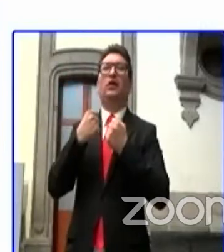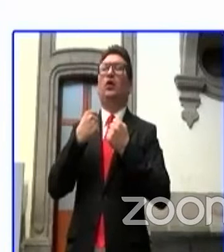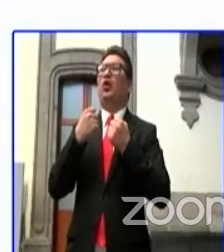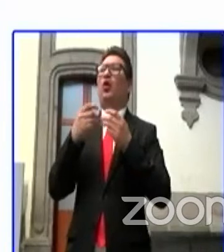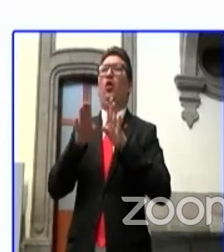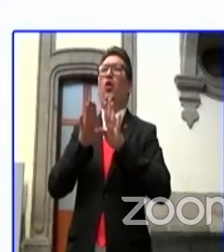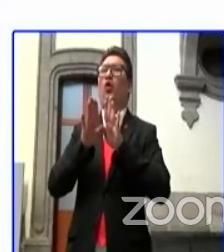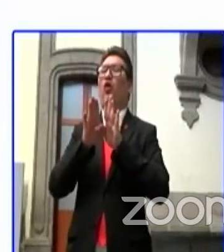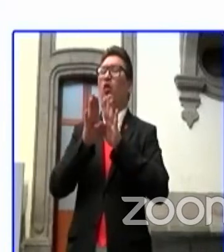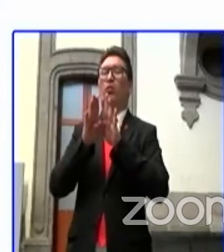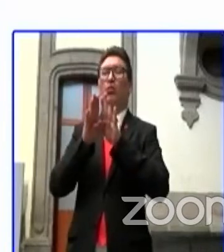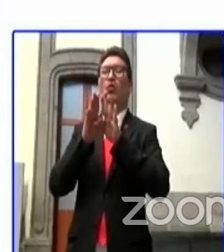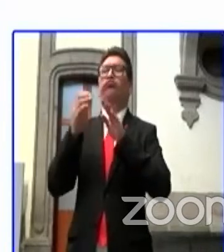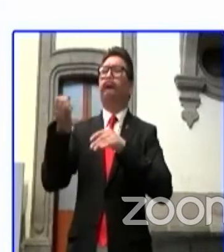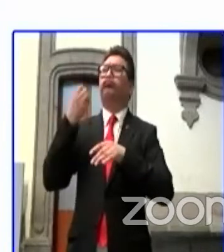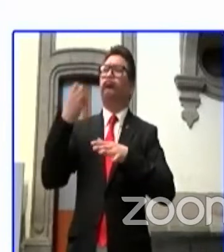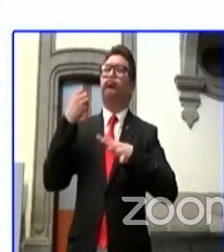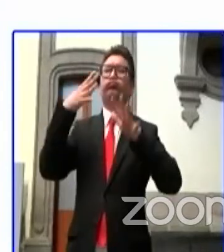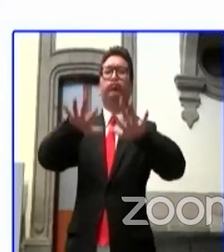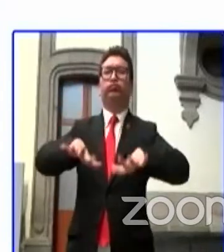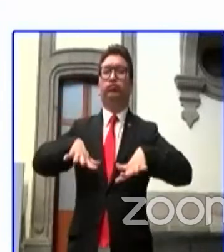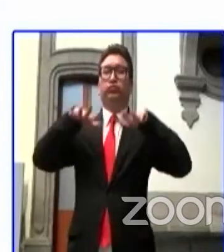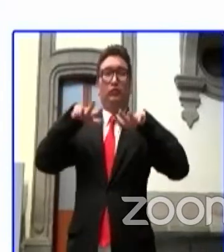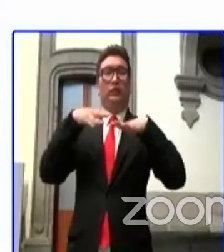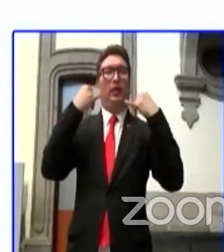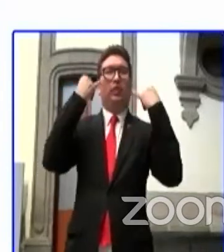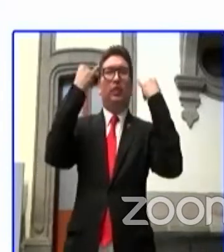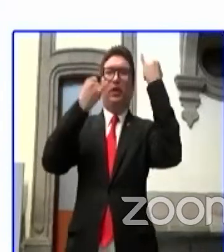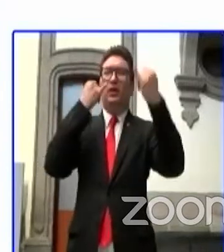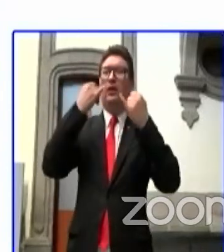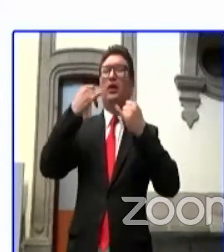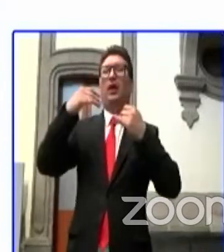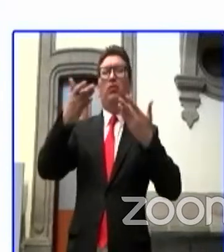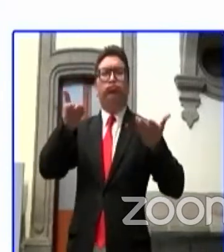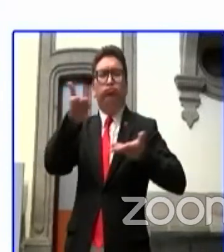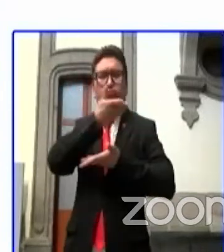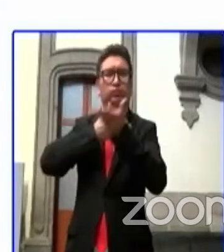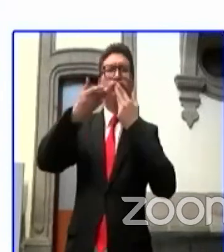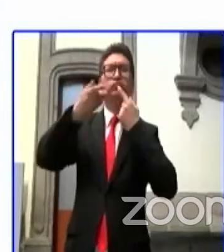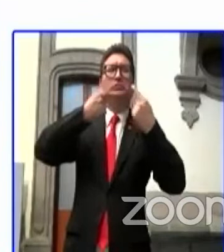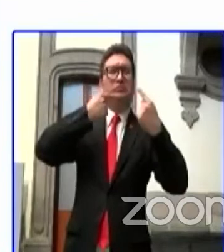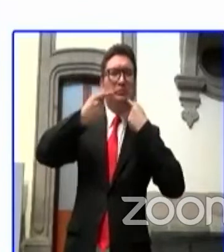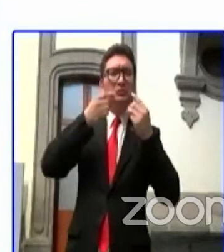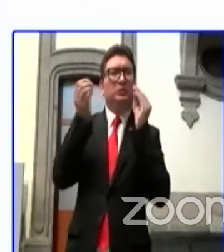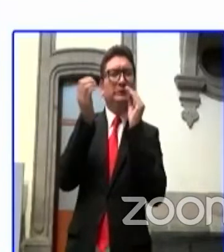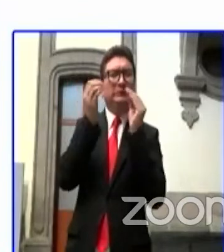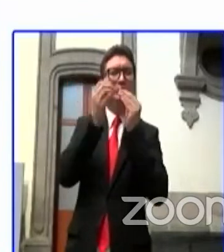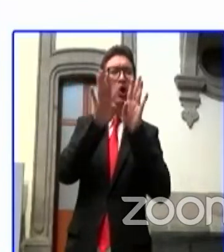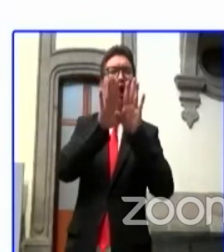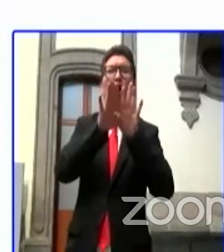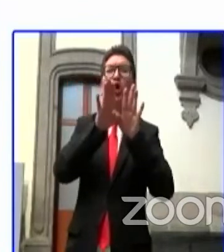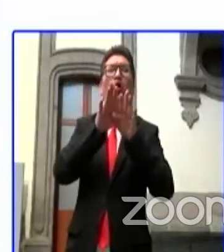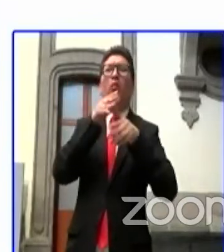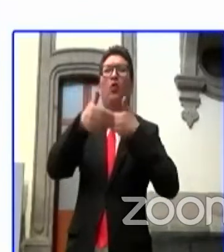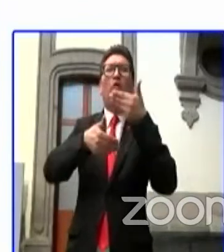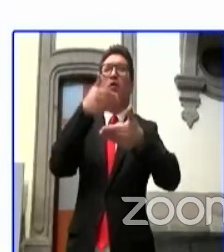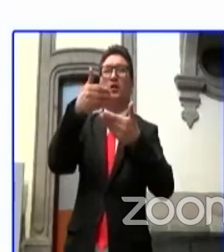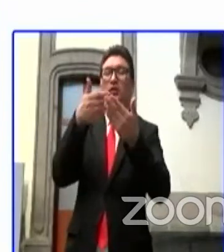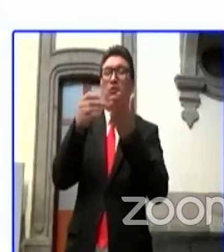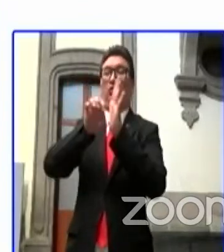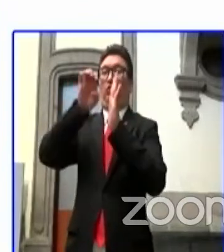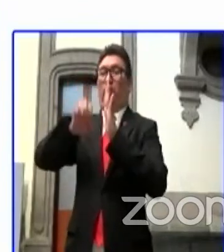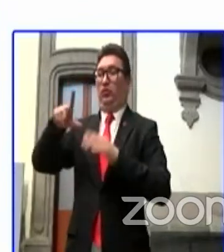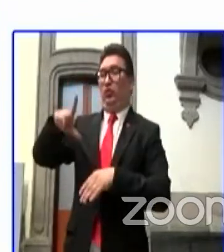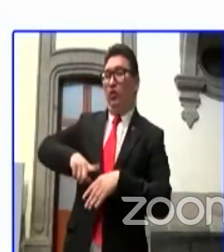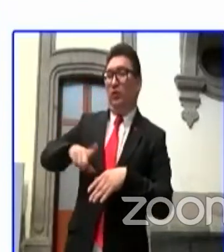para reflexionar, intercambiar ideas y sobre todo discutir cómo podemos, como sociedad civil y